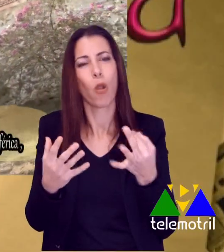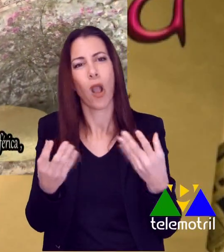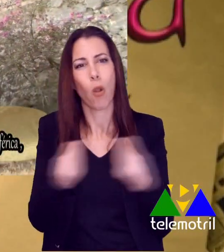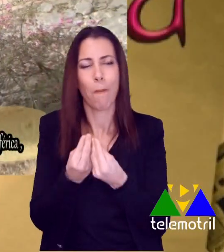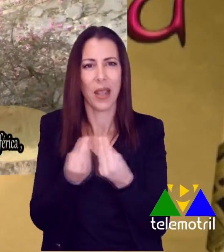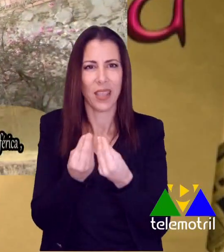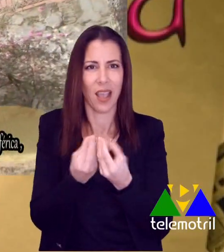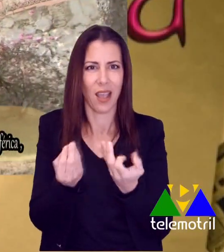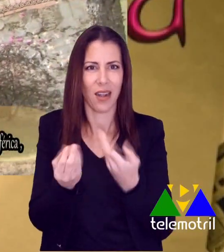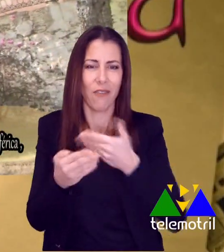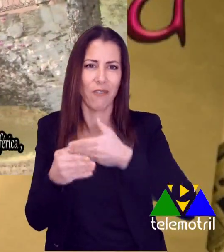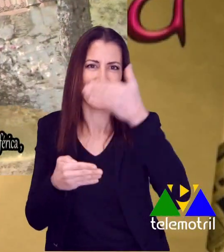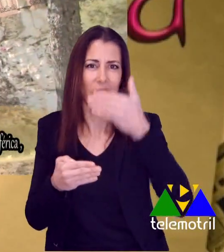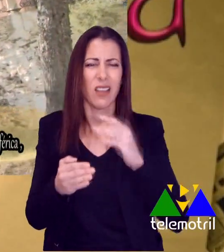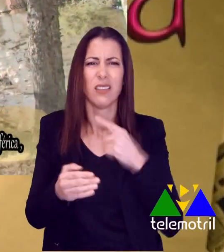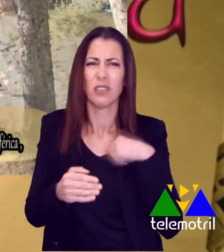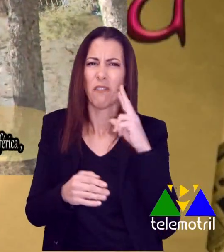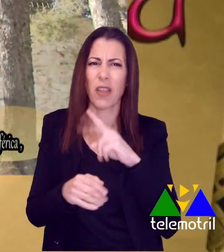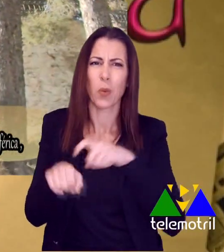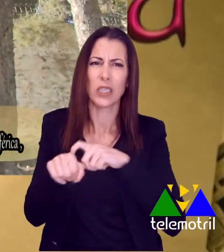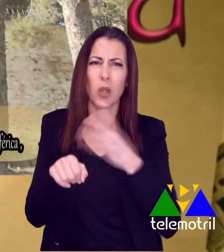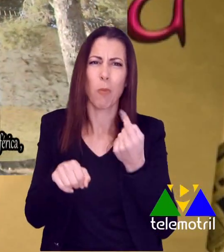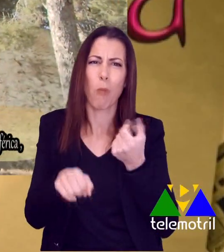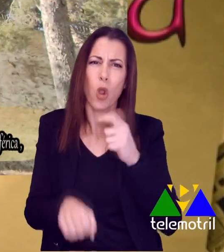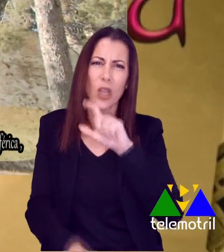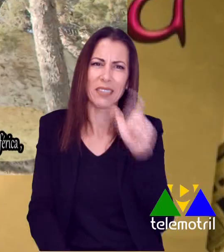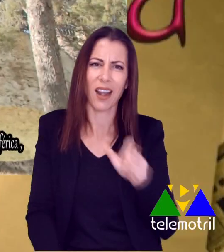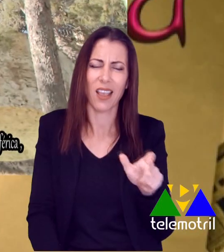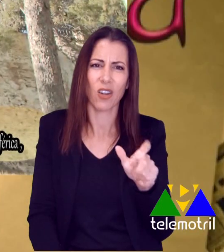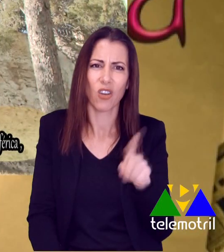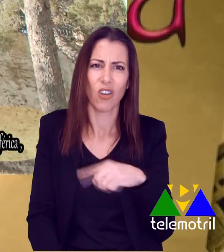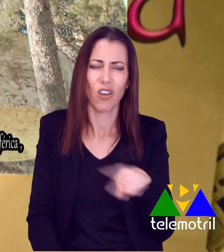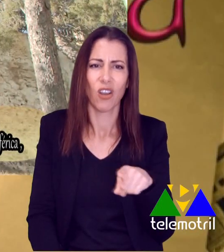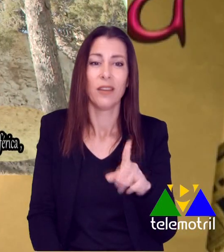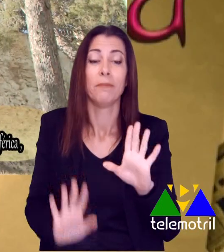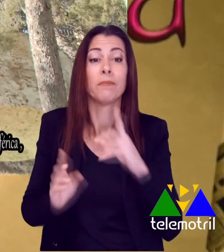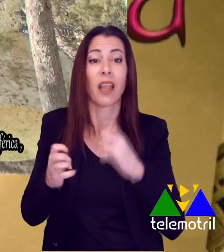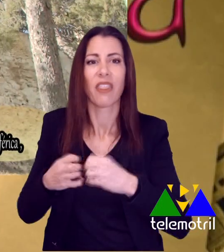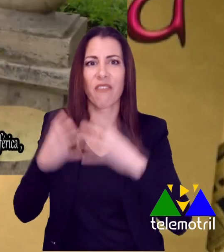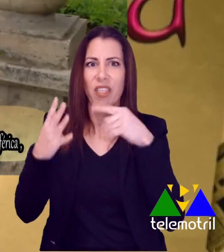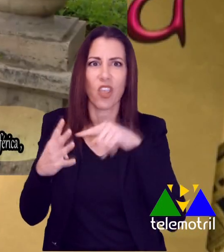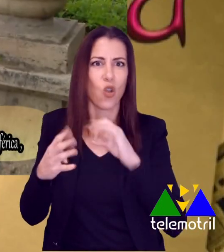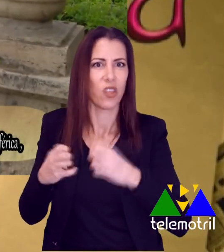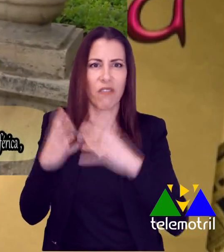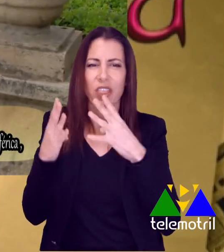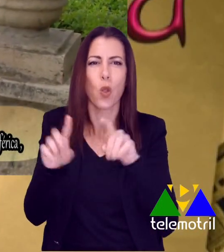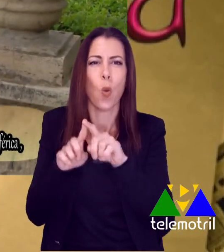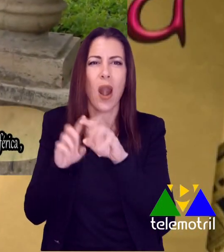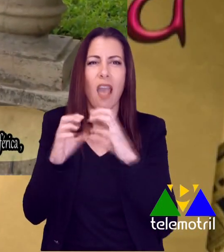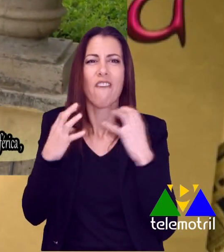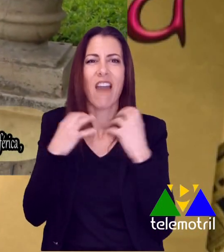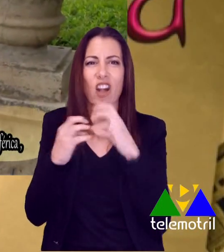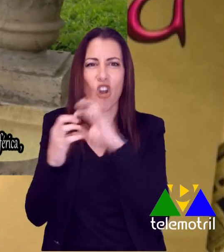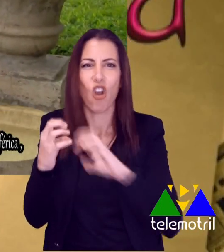de la fachada. Estilo italiano, creo yo, ¿no? Sí, es que este edificio es un edificio barroco